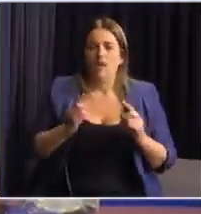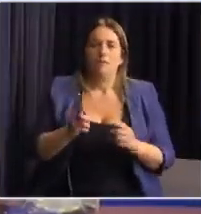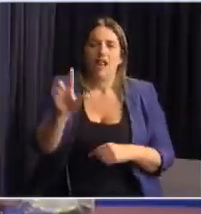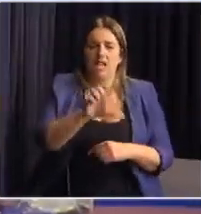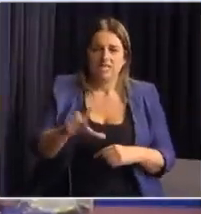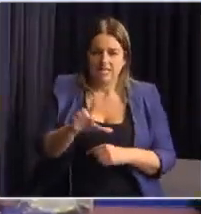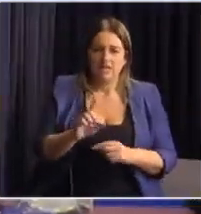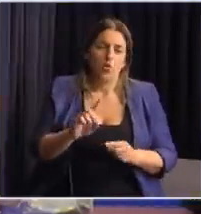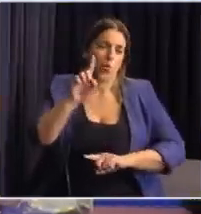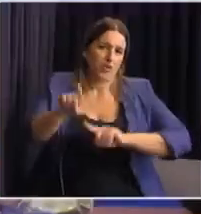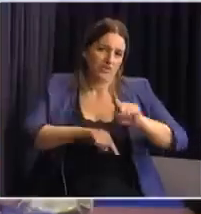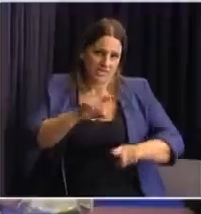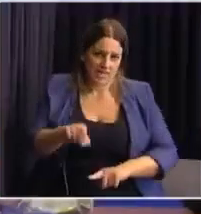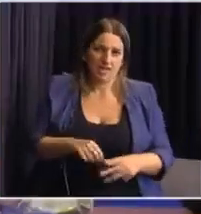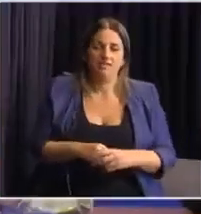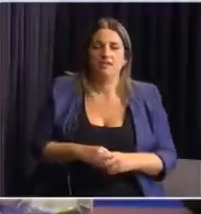educación terciaria,